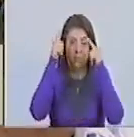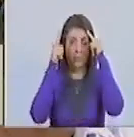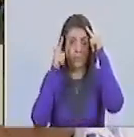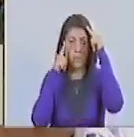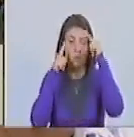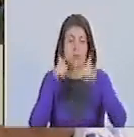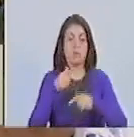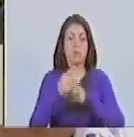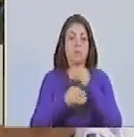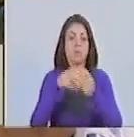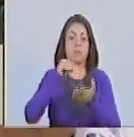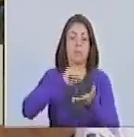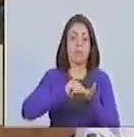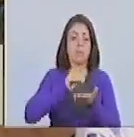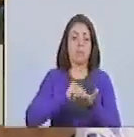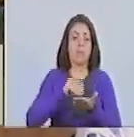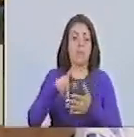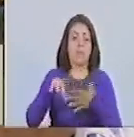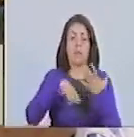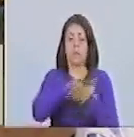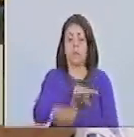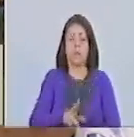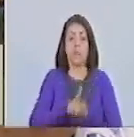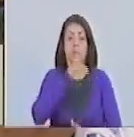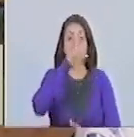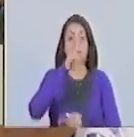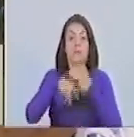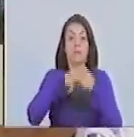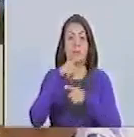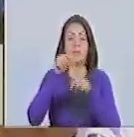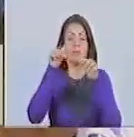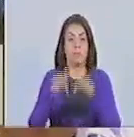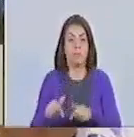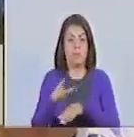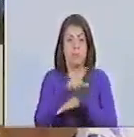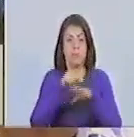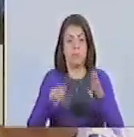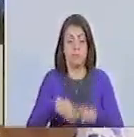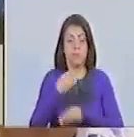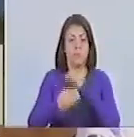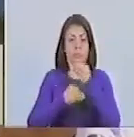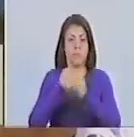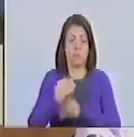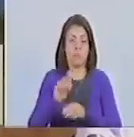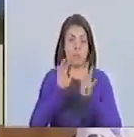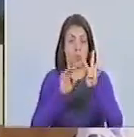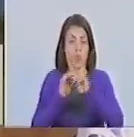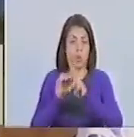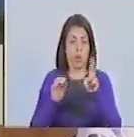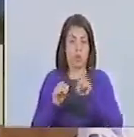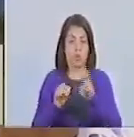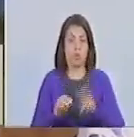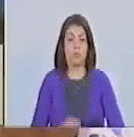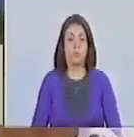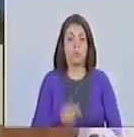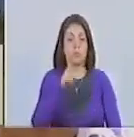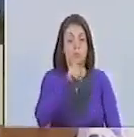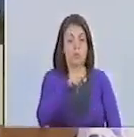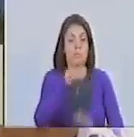Chávez para reivindicar los crímenes del terrorismo de Estado que se implementó en la Cuarta República